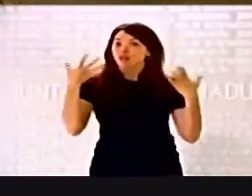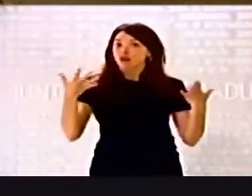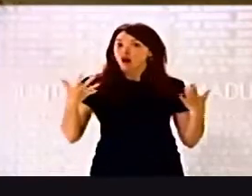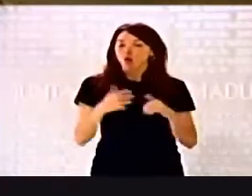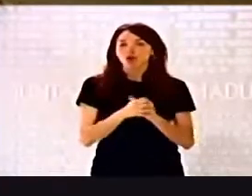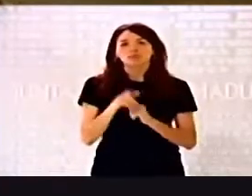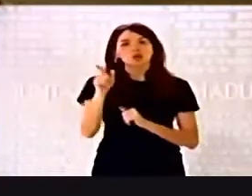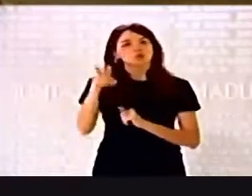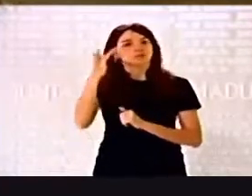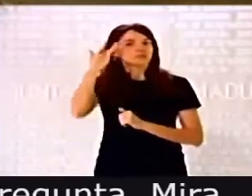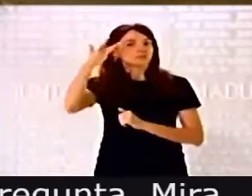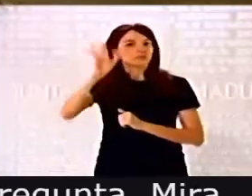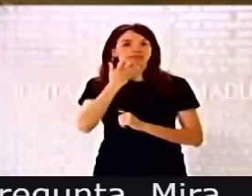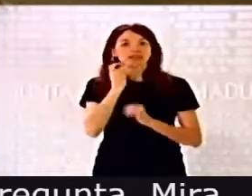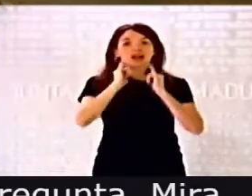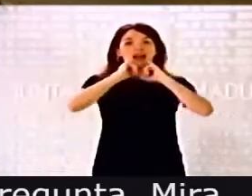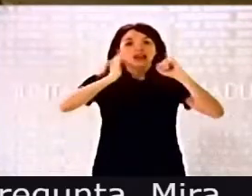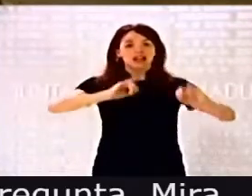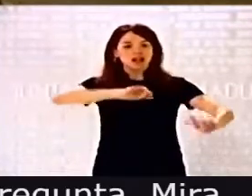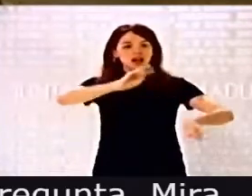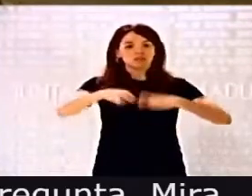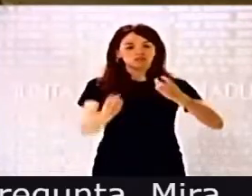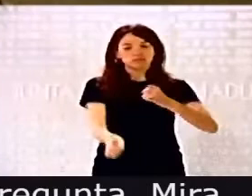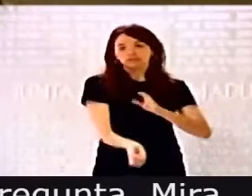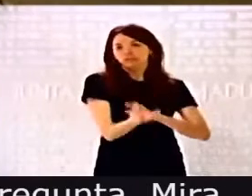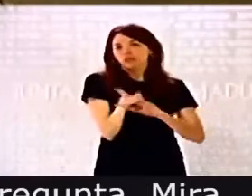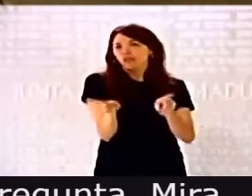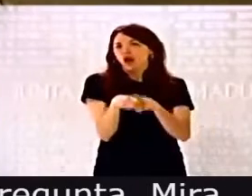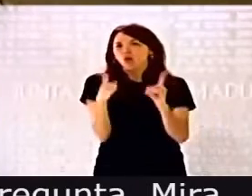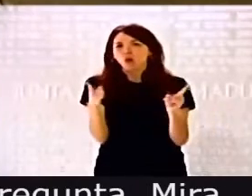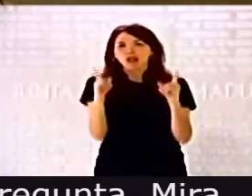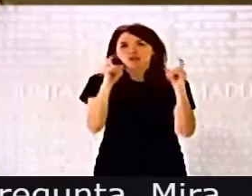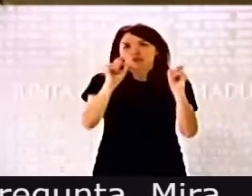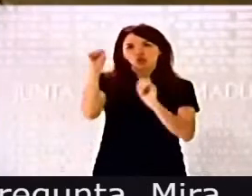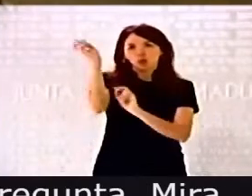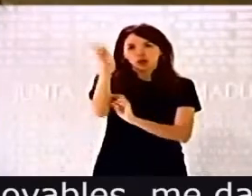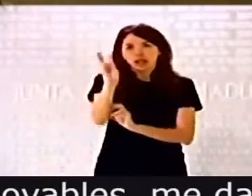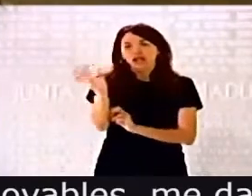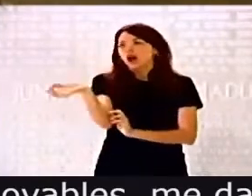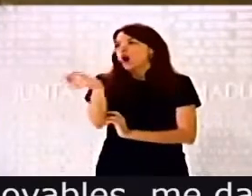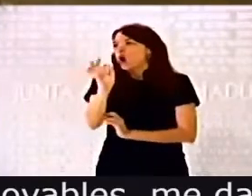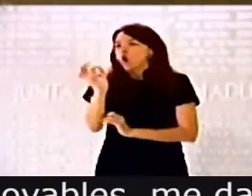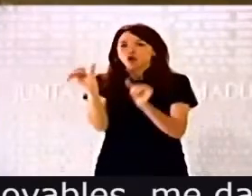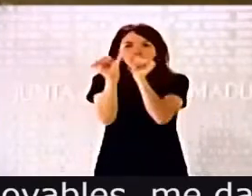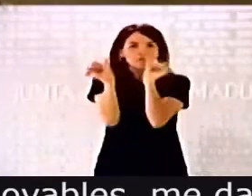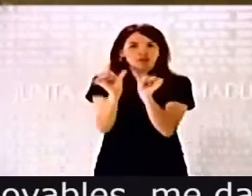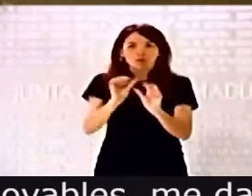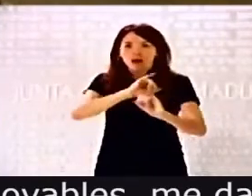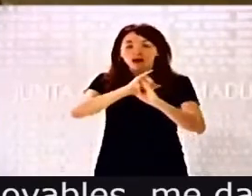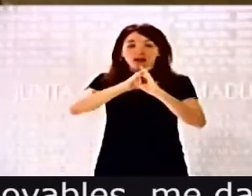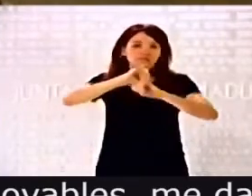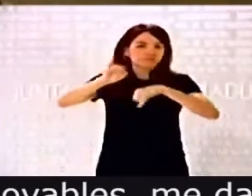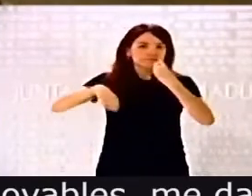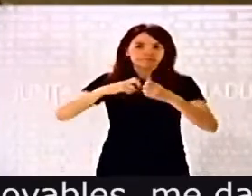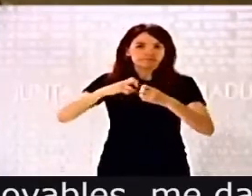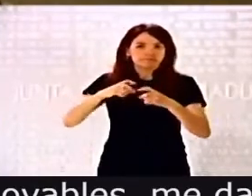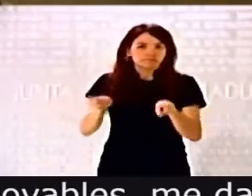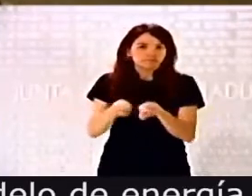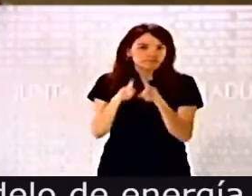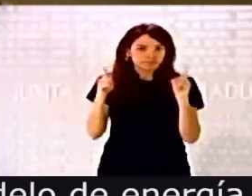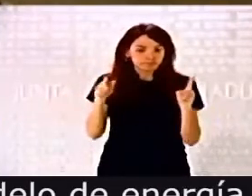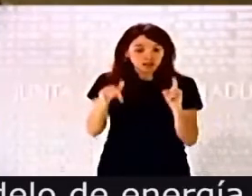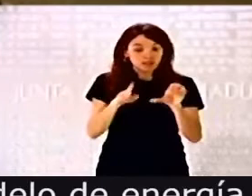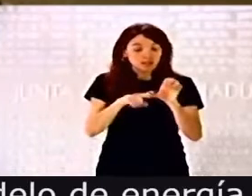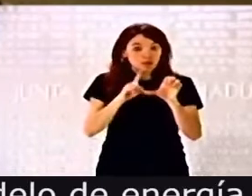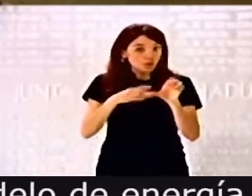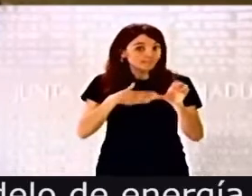para implantar unas energías renovables, me da igual que sea fotovoltaica que cualquier otro modelo de energía renovable y sostenible en esta